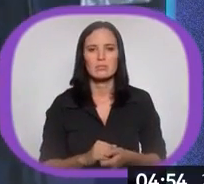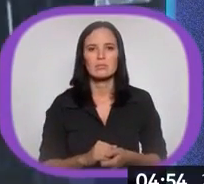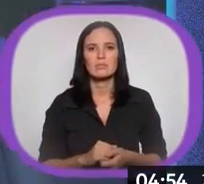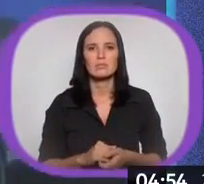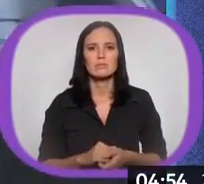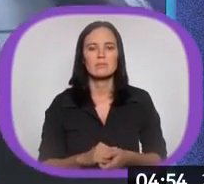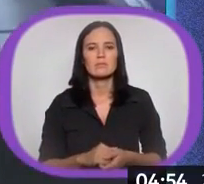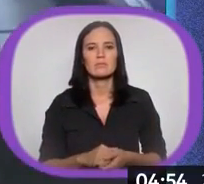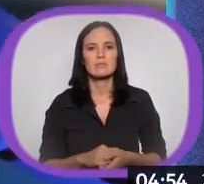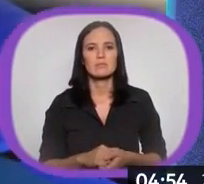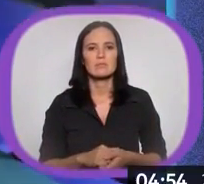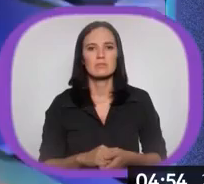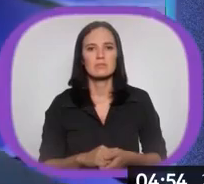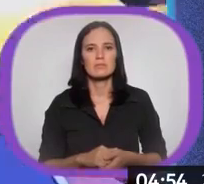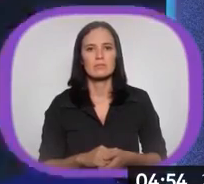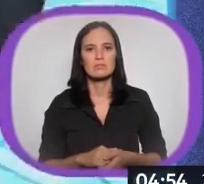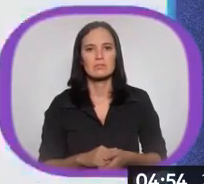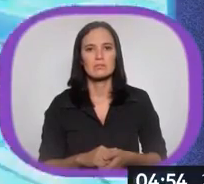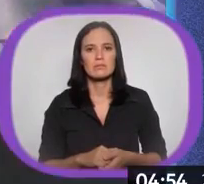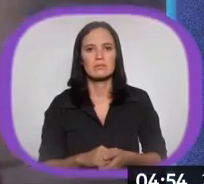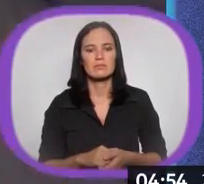¡Tankor pulverizó!